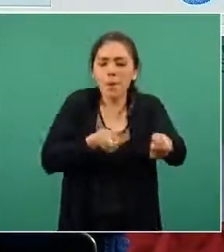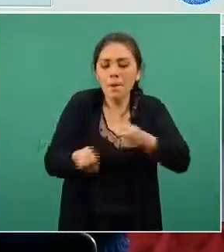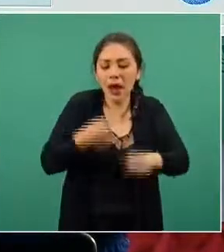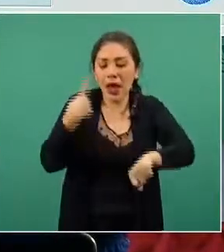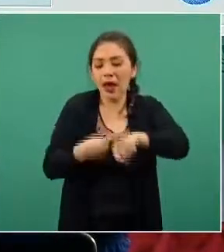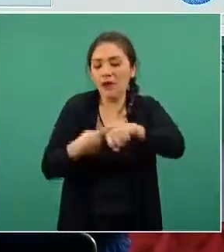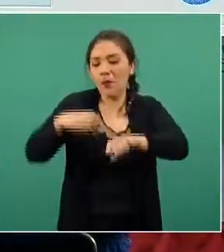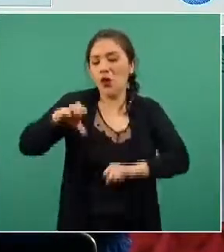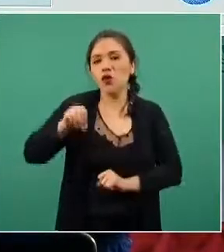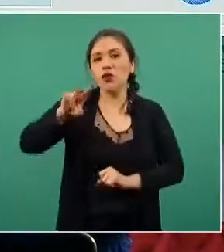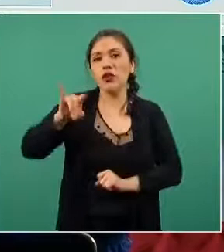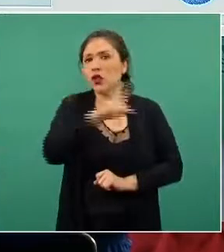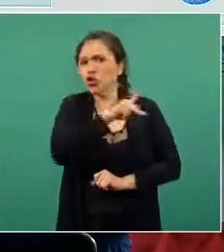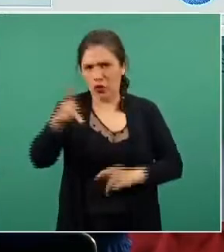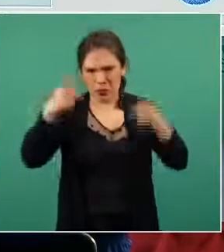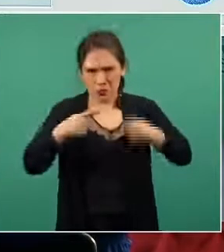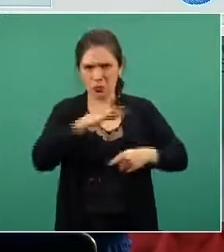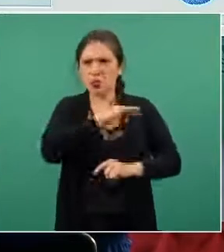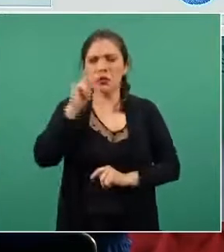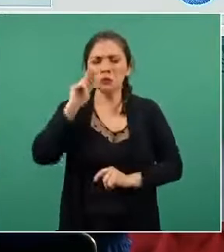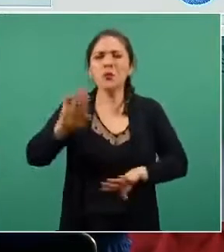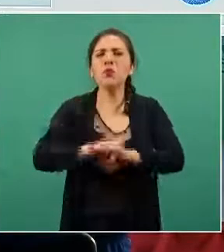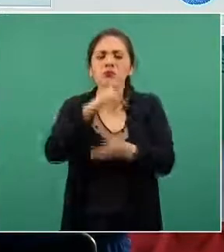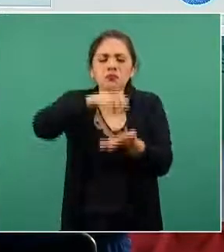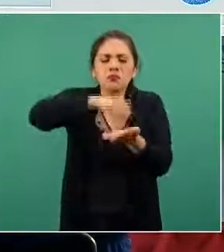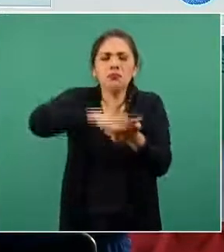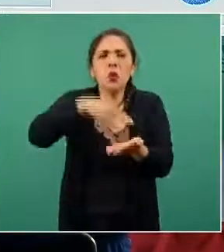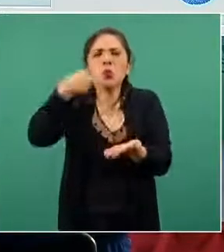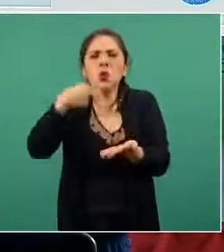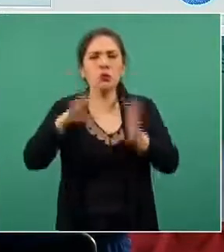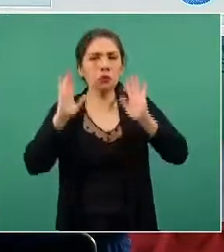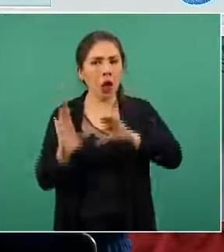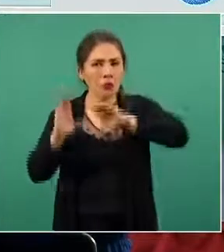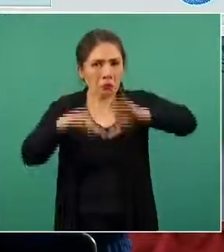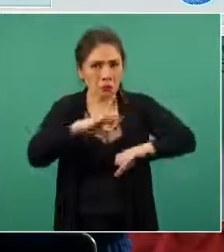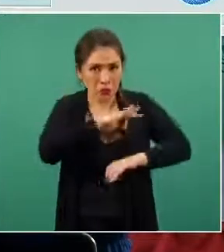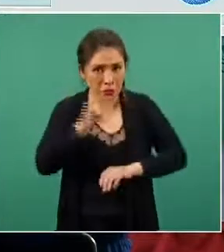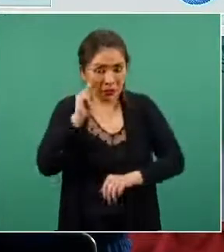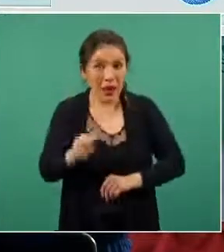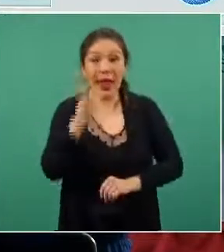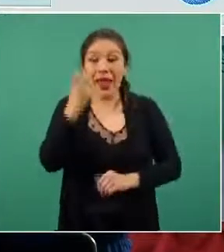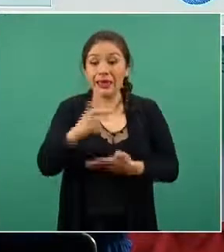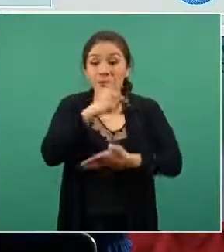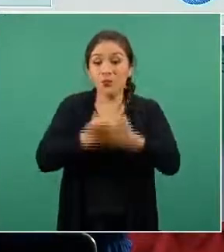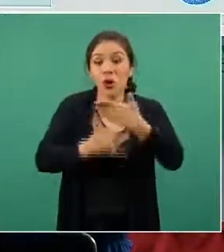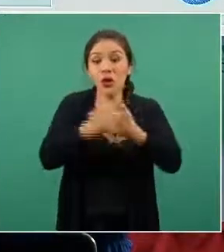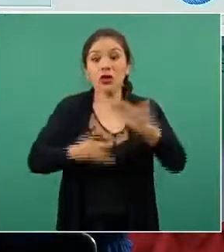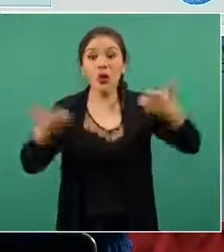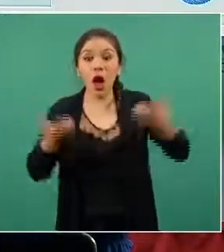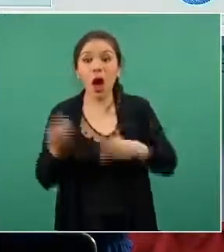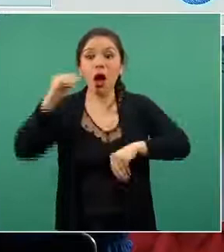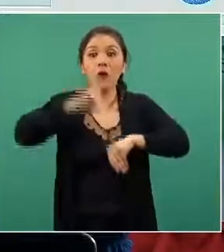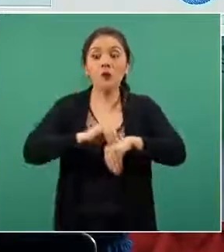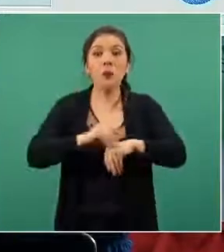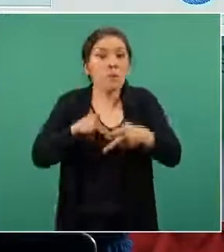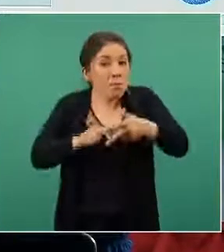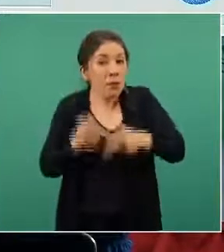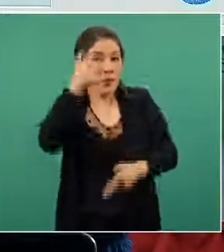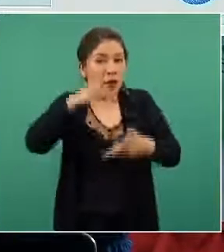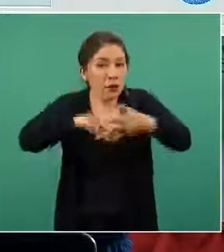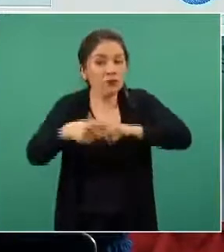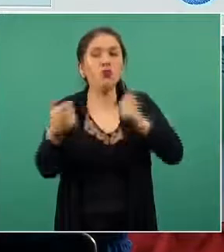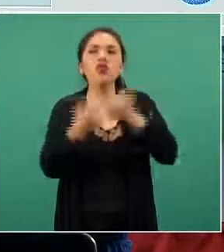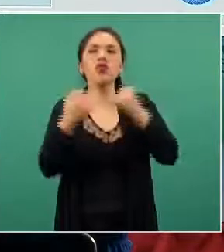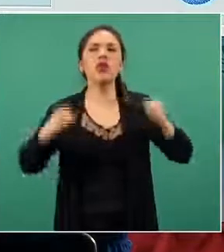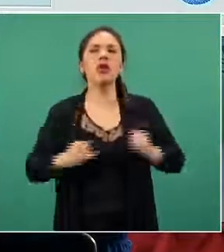que tienen acceso todas las personas por el simple hecho de registrarse. Este proyecto fue creado en su inicio con